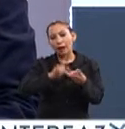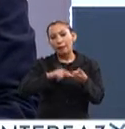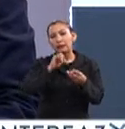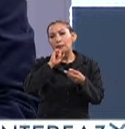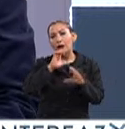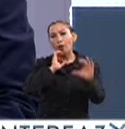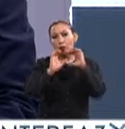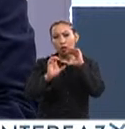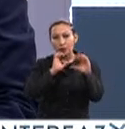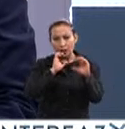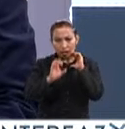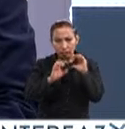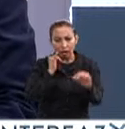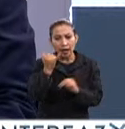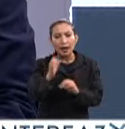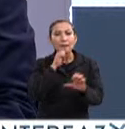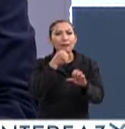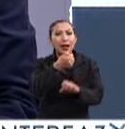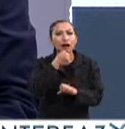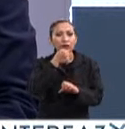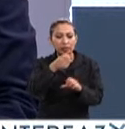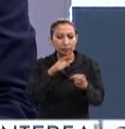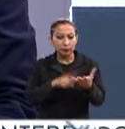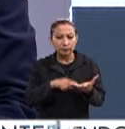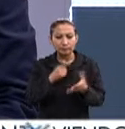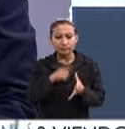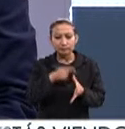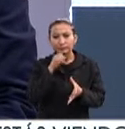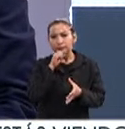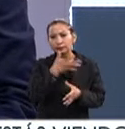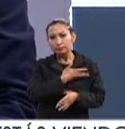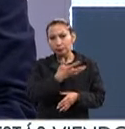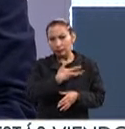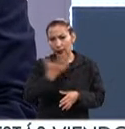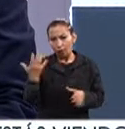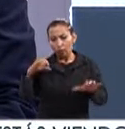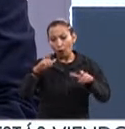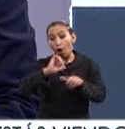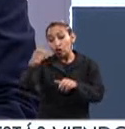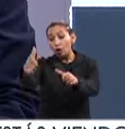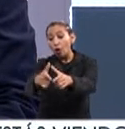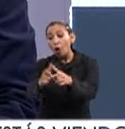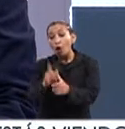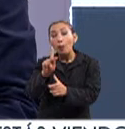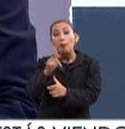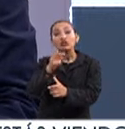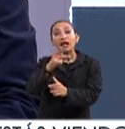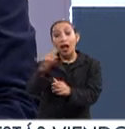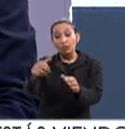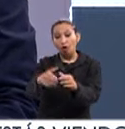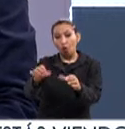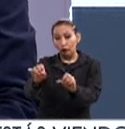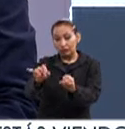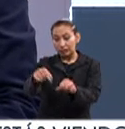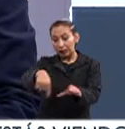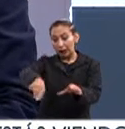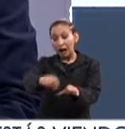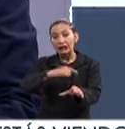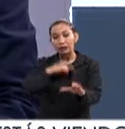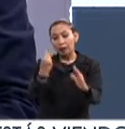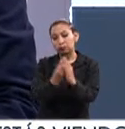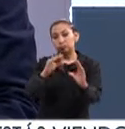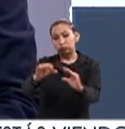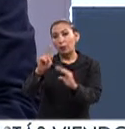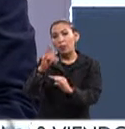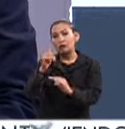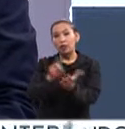con comunicación y periodismo y tiene una unidad de posgrado en la cual se da